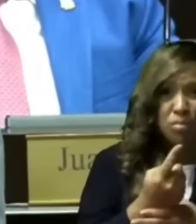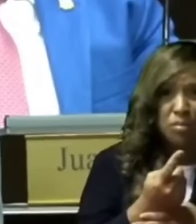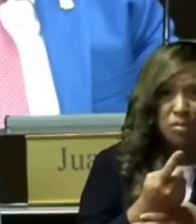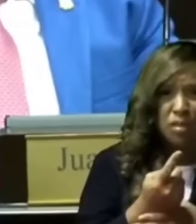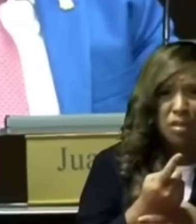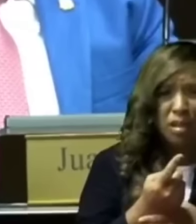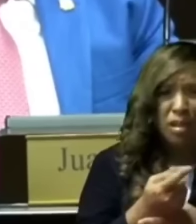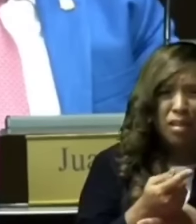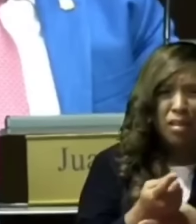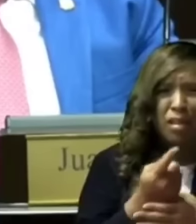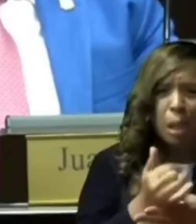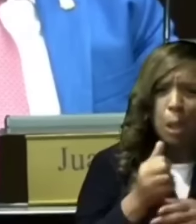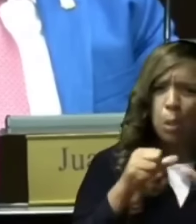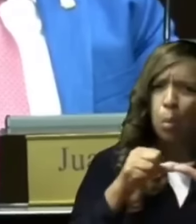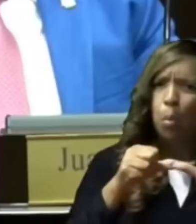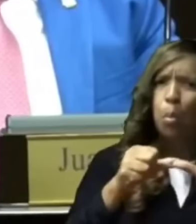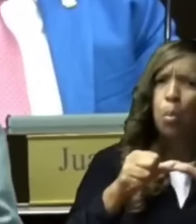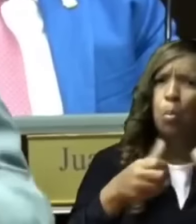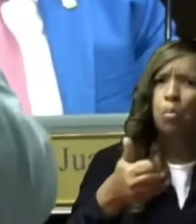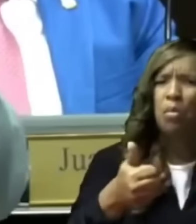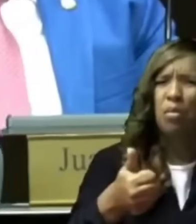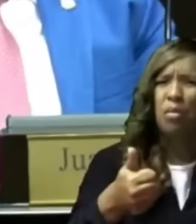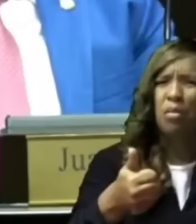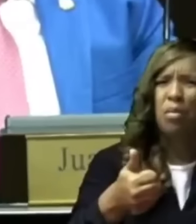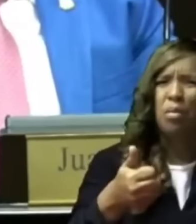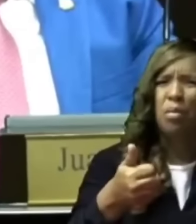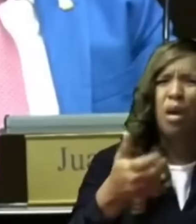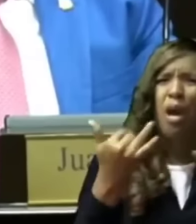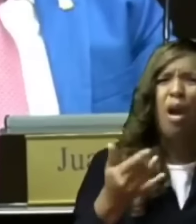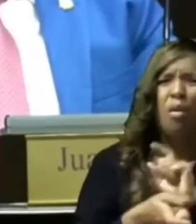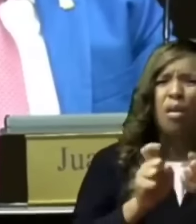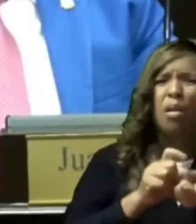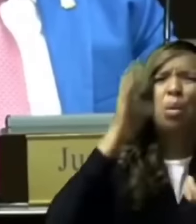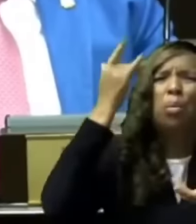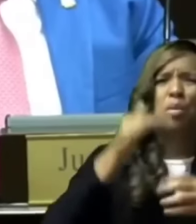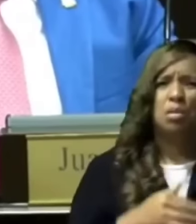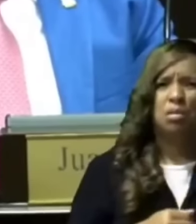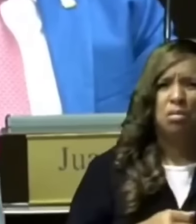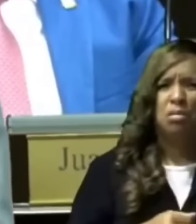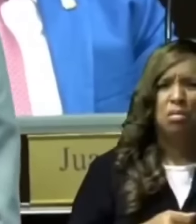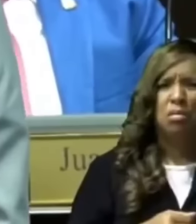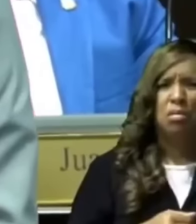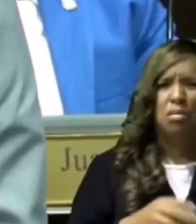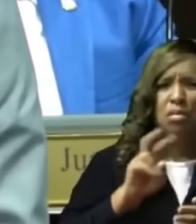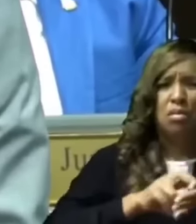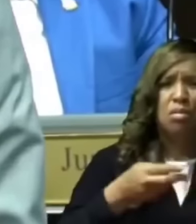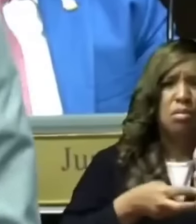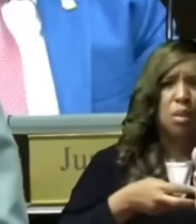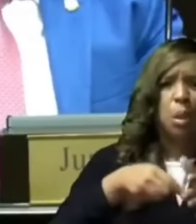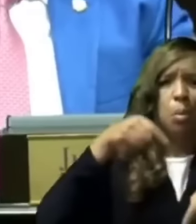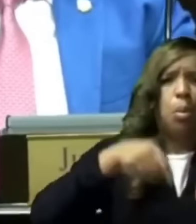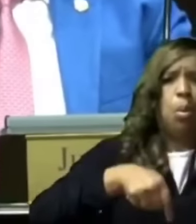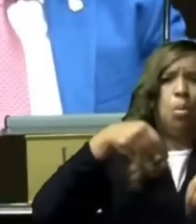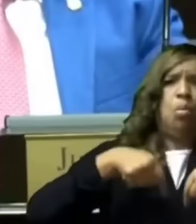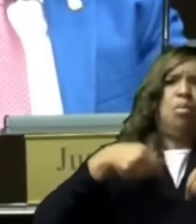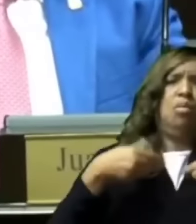La reelección presidencial, el candado a la Constitución. Pero eso está clarito en el artículo